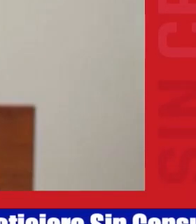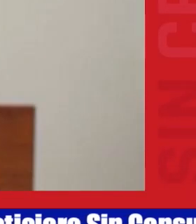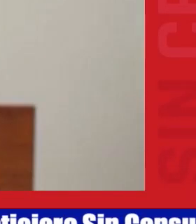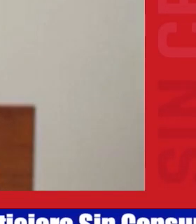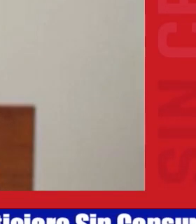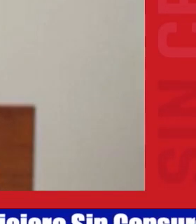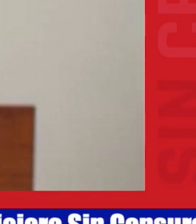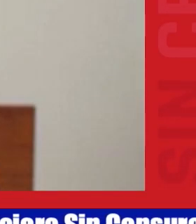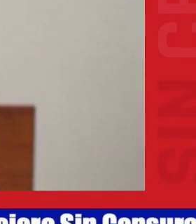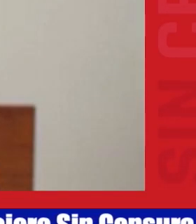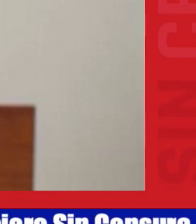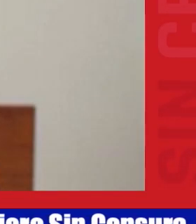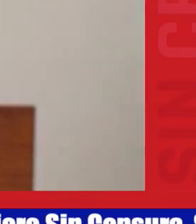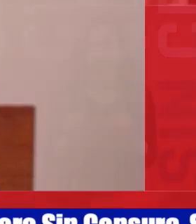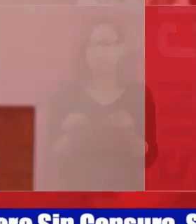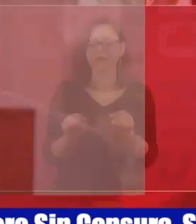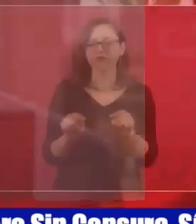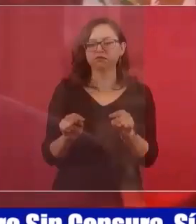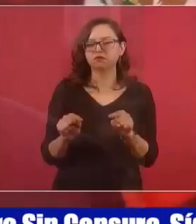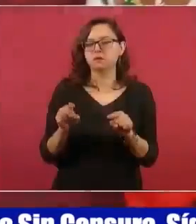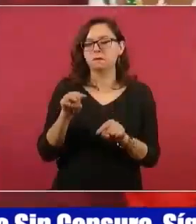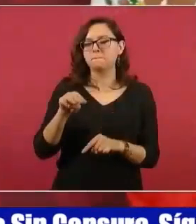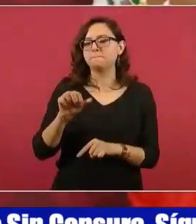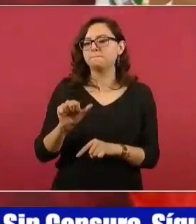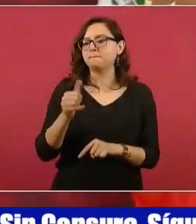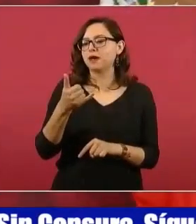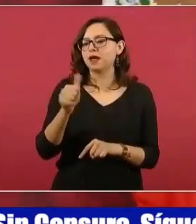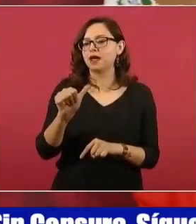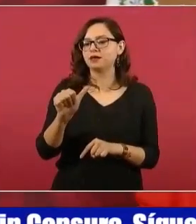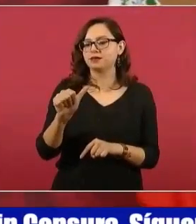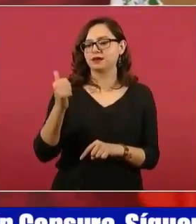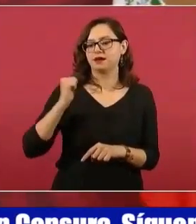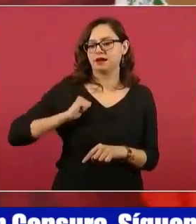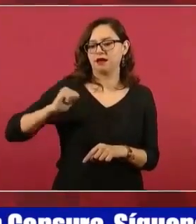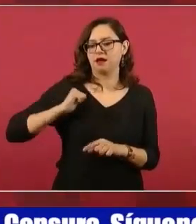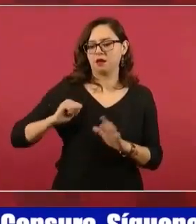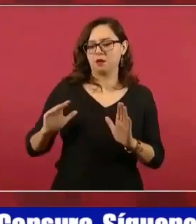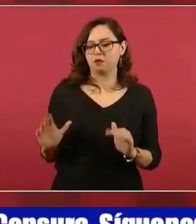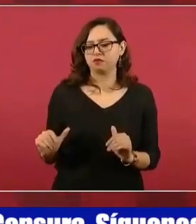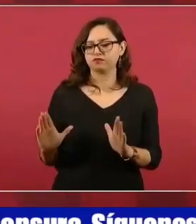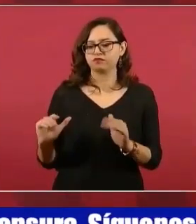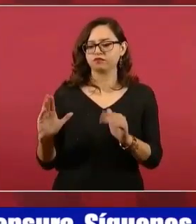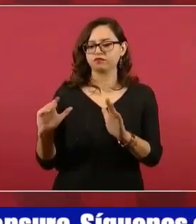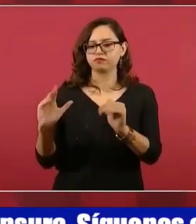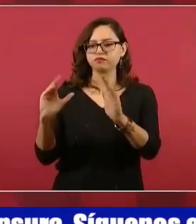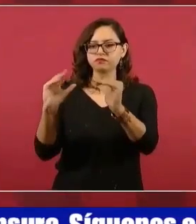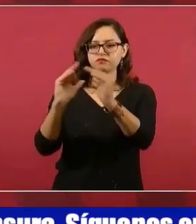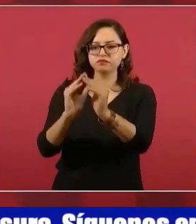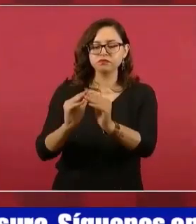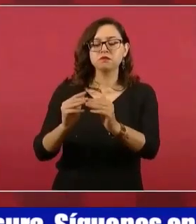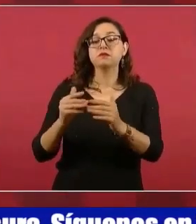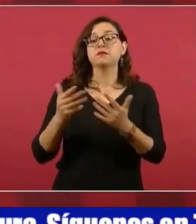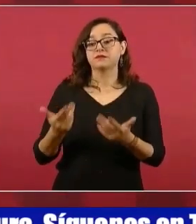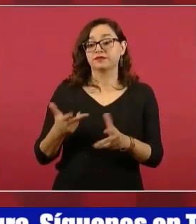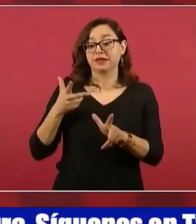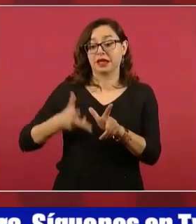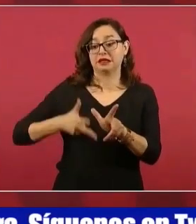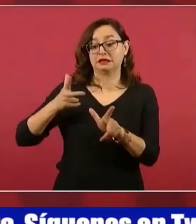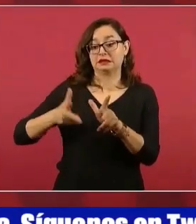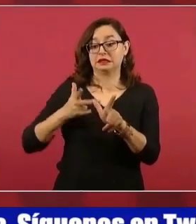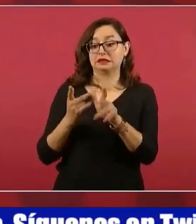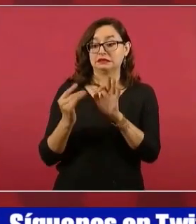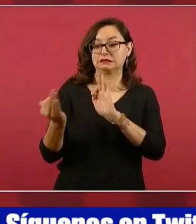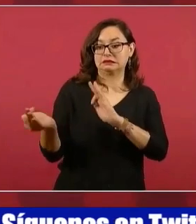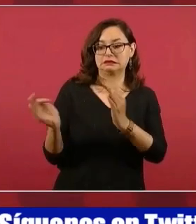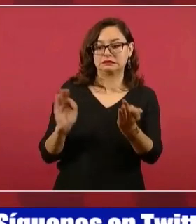razón. Por otro lado, hay que tomar en cuenta que tenemos décadas en donde estas fiscalías estuvieron